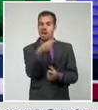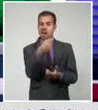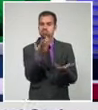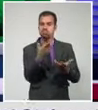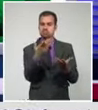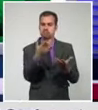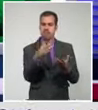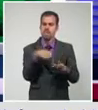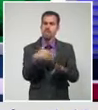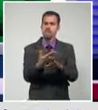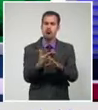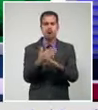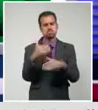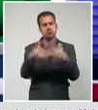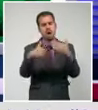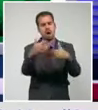continuar